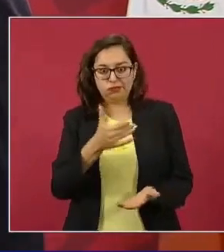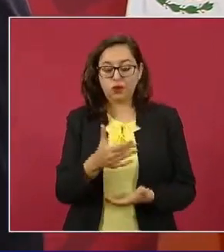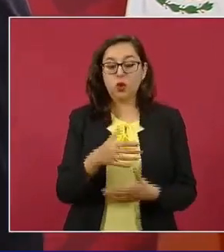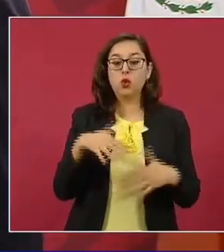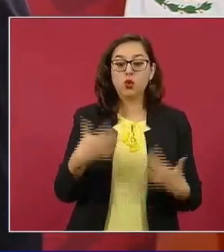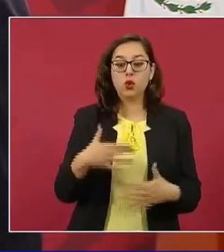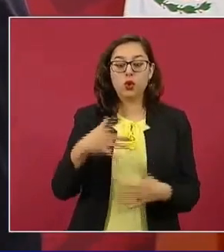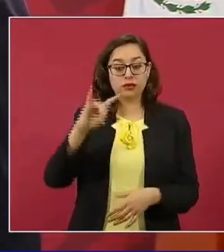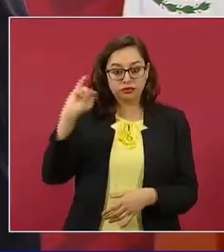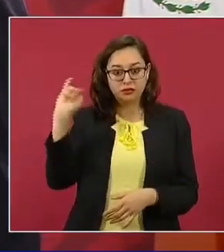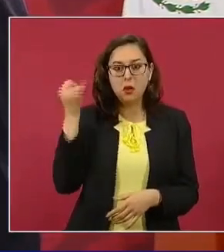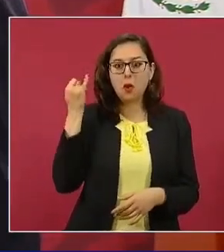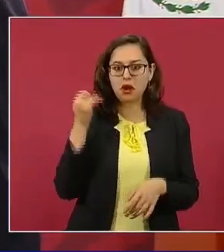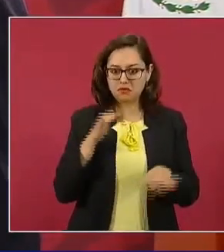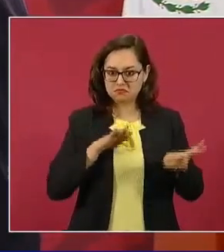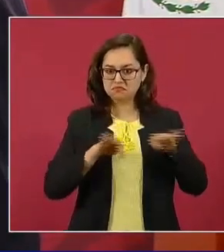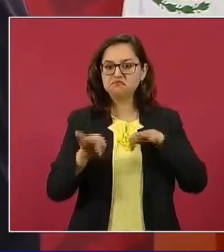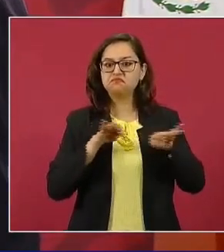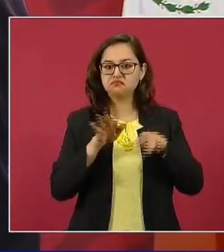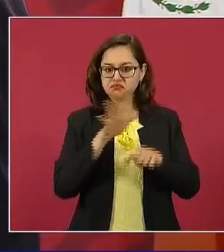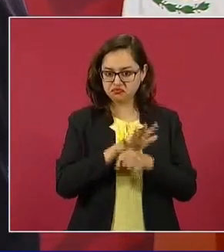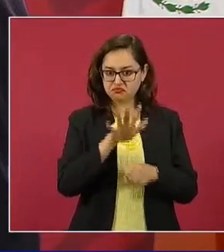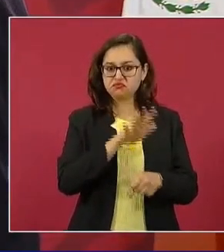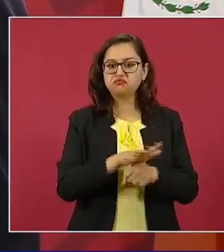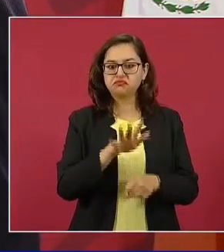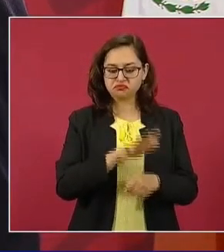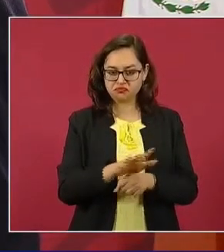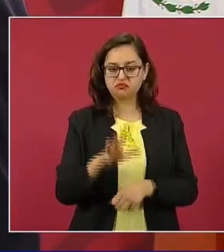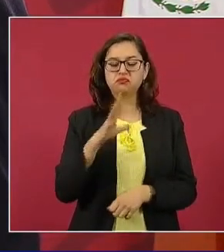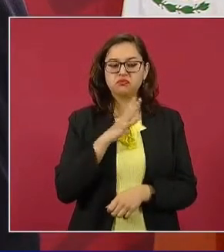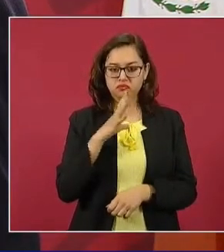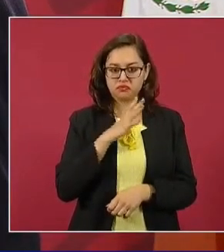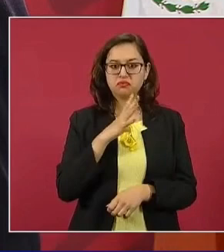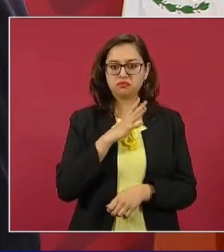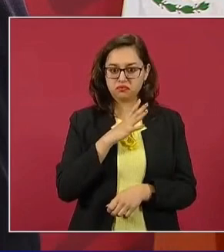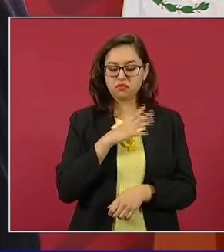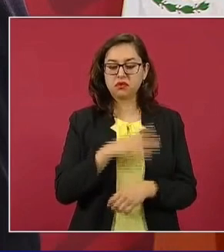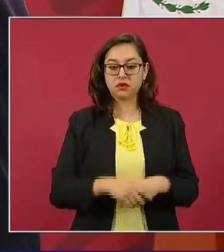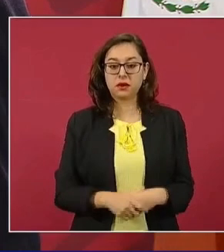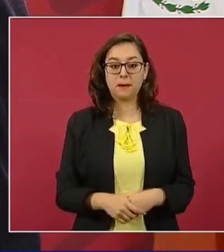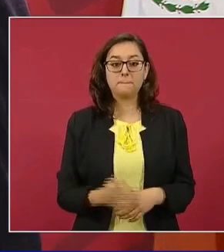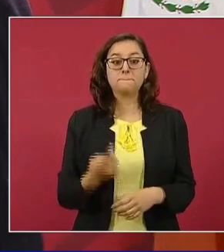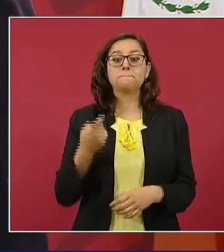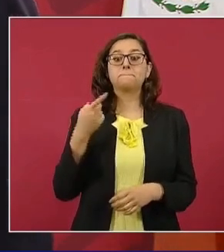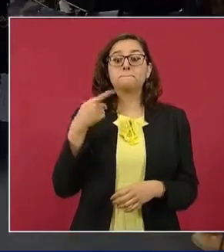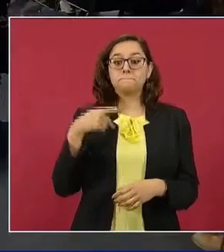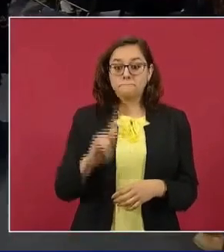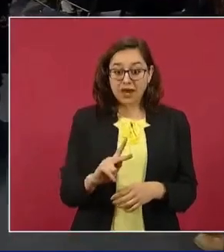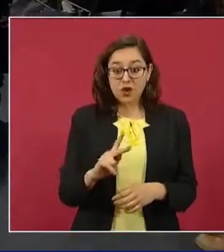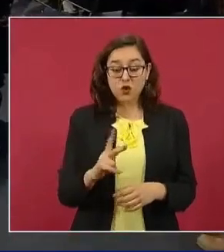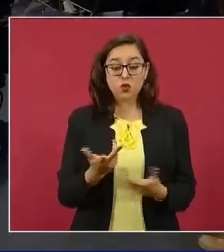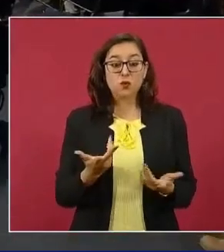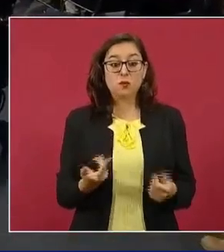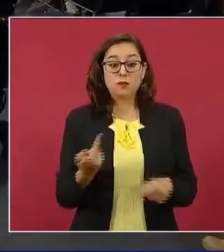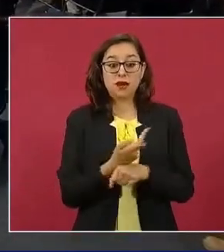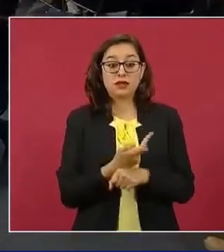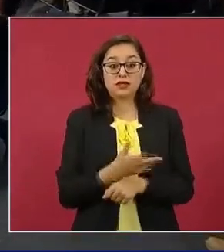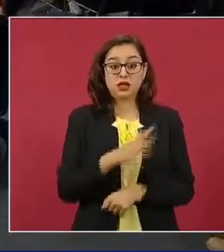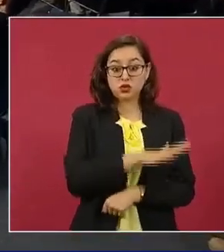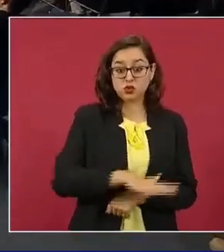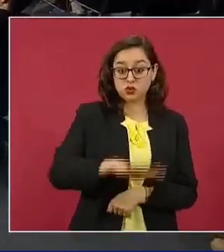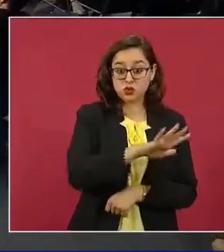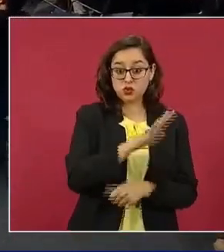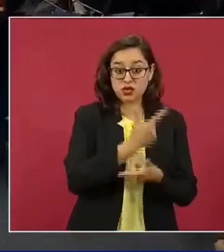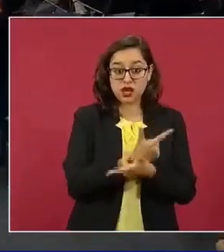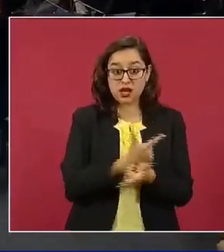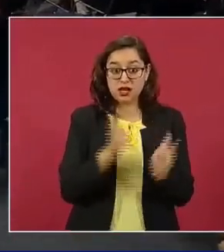hay desempleo, ni en esa parte, precisamente por el apoyo de la industria maquiladora. Pero sobre la zona libre, pues todavía los ciudadanos no